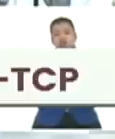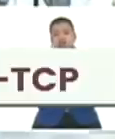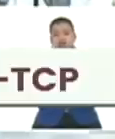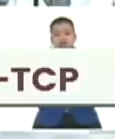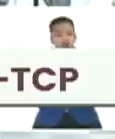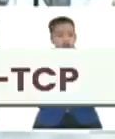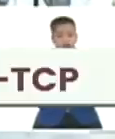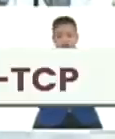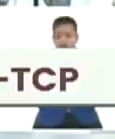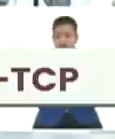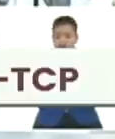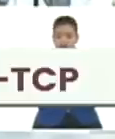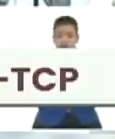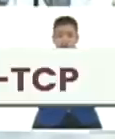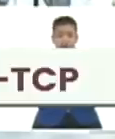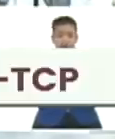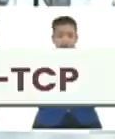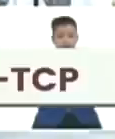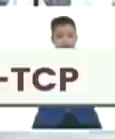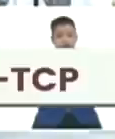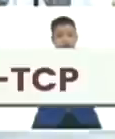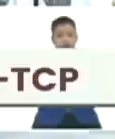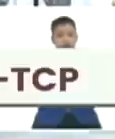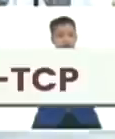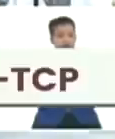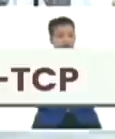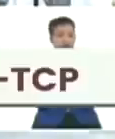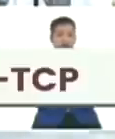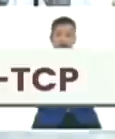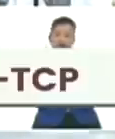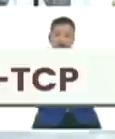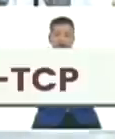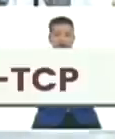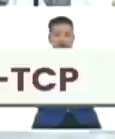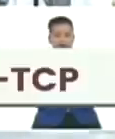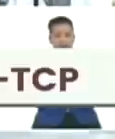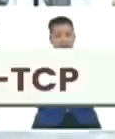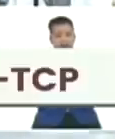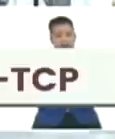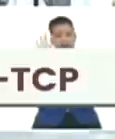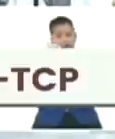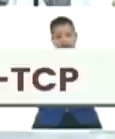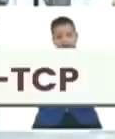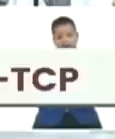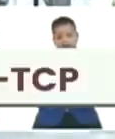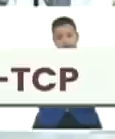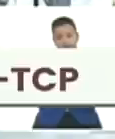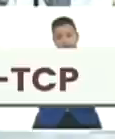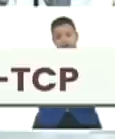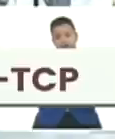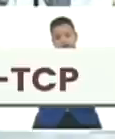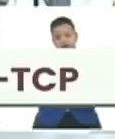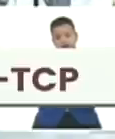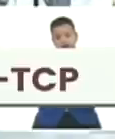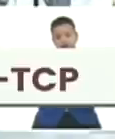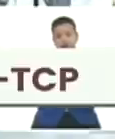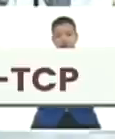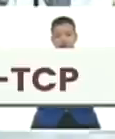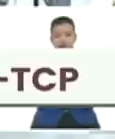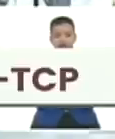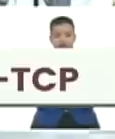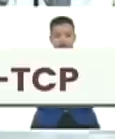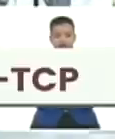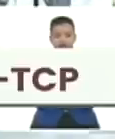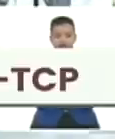está afectando a las familias norteamericanas, está afectando a las familias latinoamericanas y caribeñas, está afectando